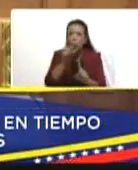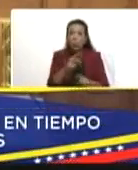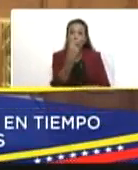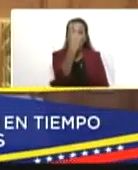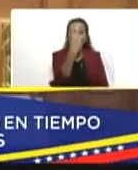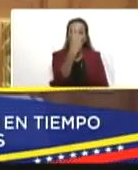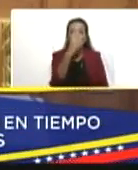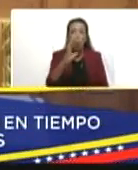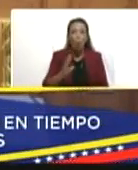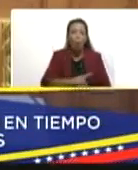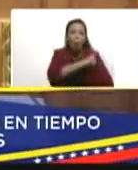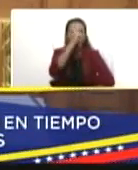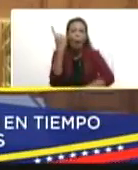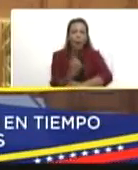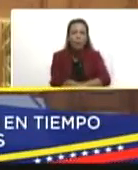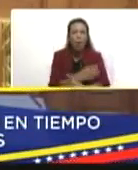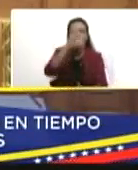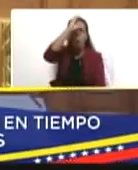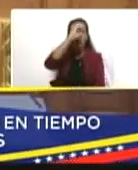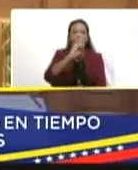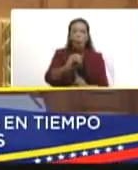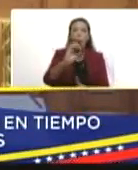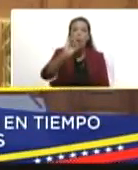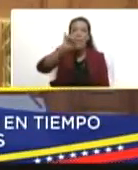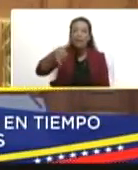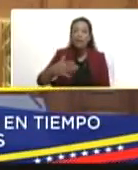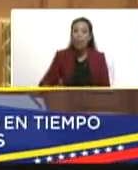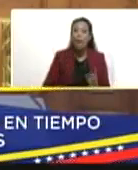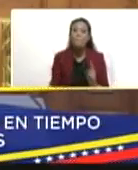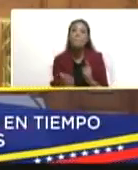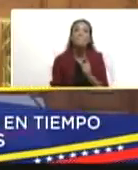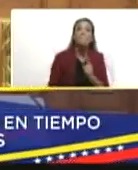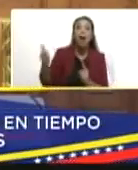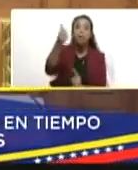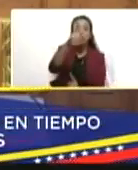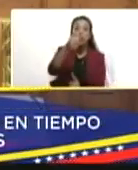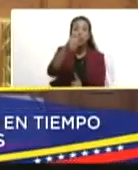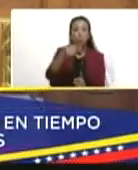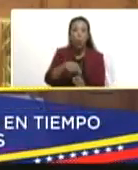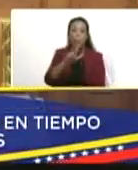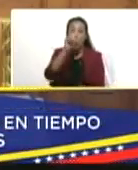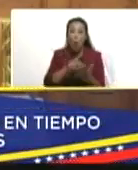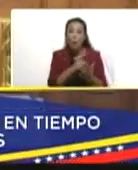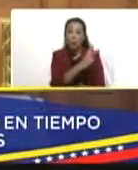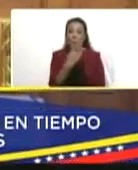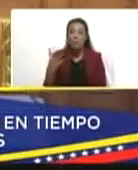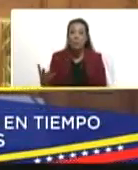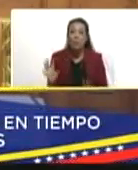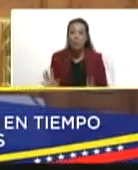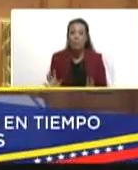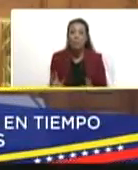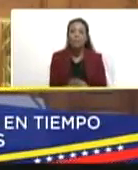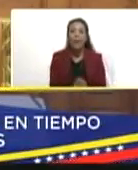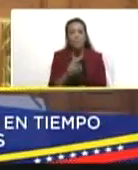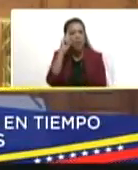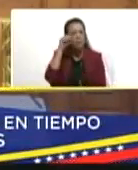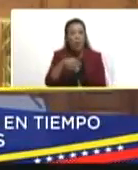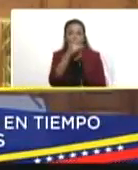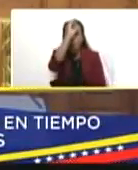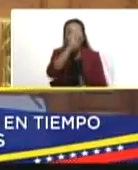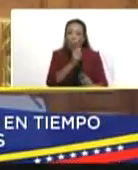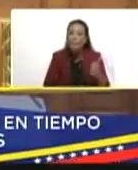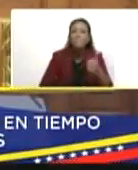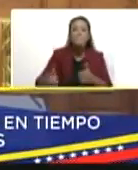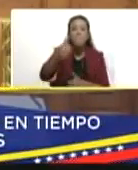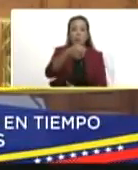superobjetivo lo llamo así con el que encaramos victoriosos este nu años me refiero que